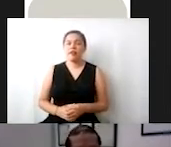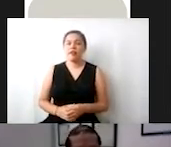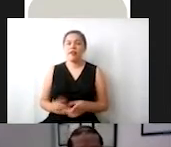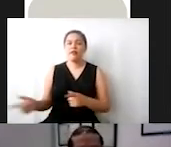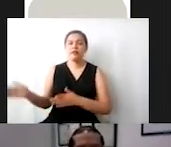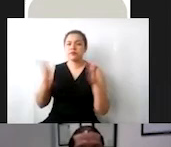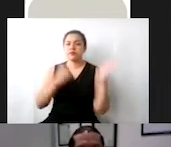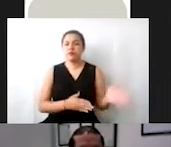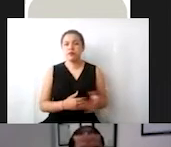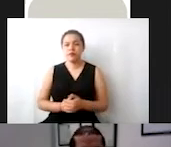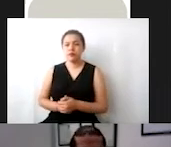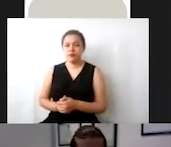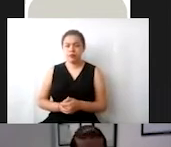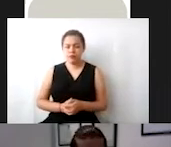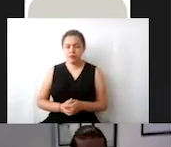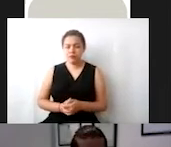siguiente.